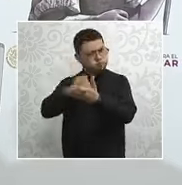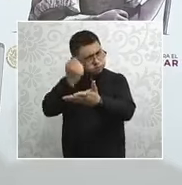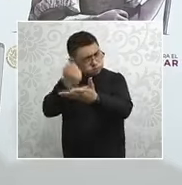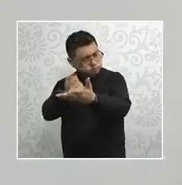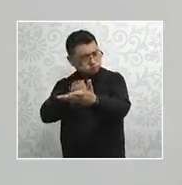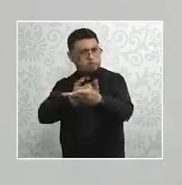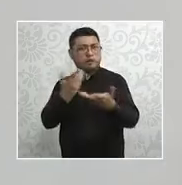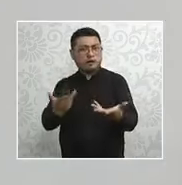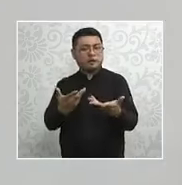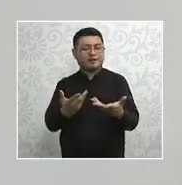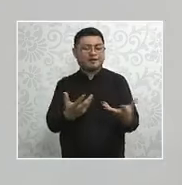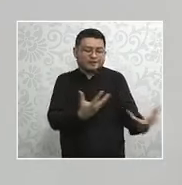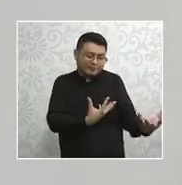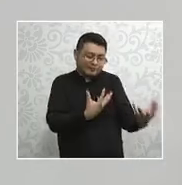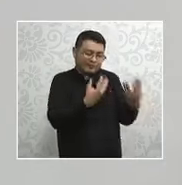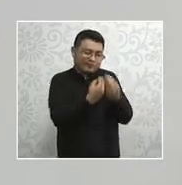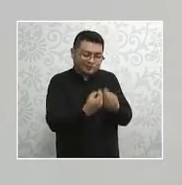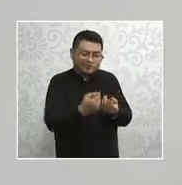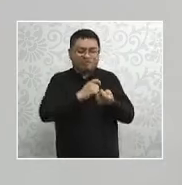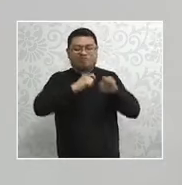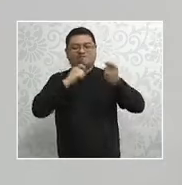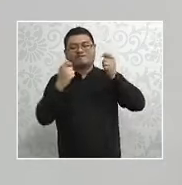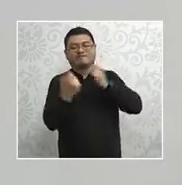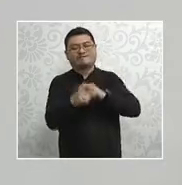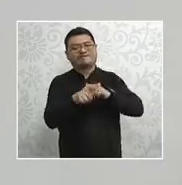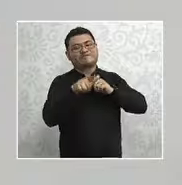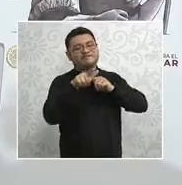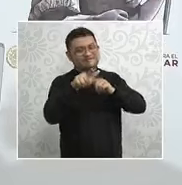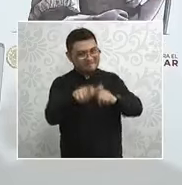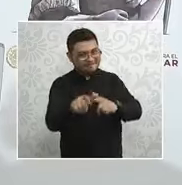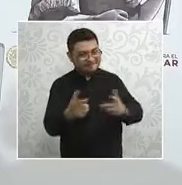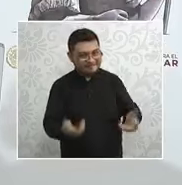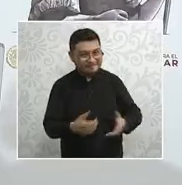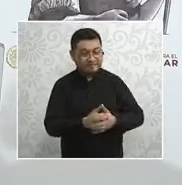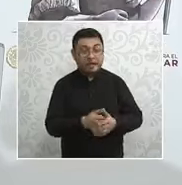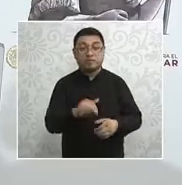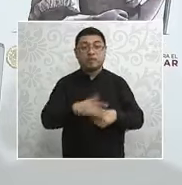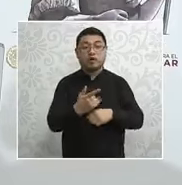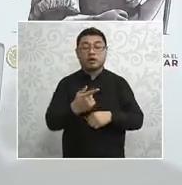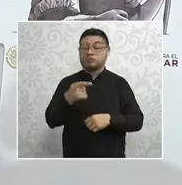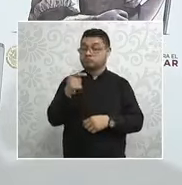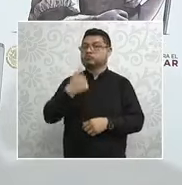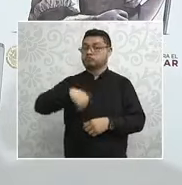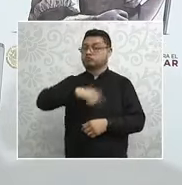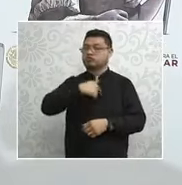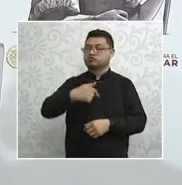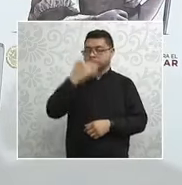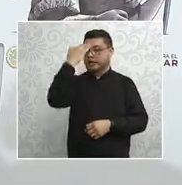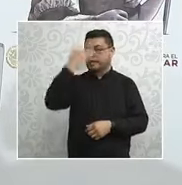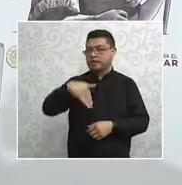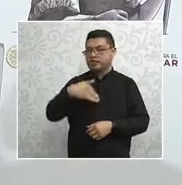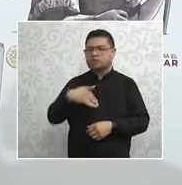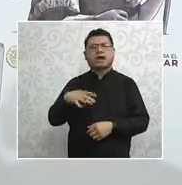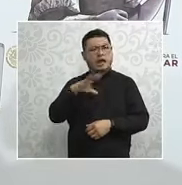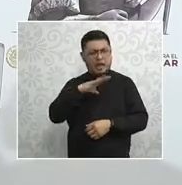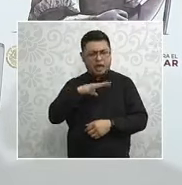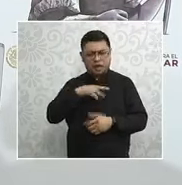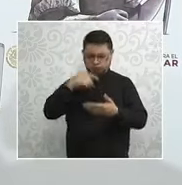parte de la cuarta transformación de la vida pública de México y que sepan queos tenemos